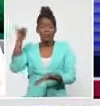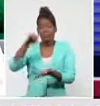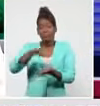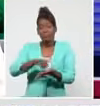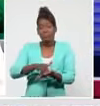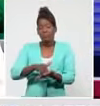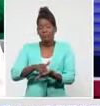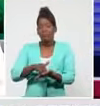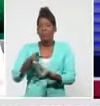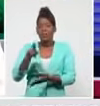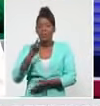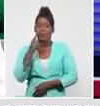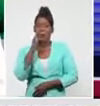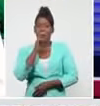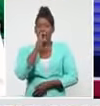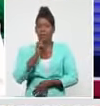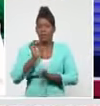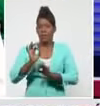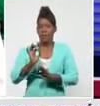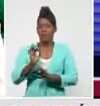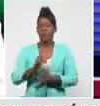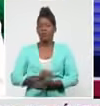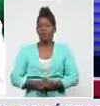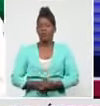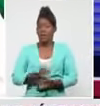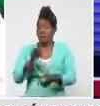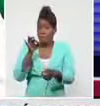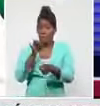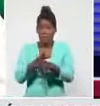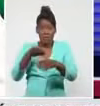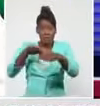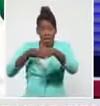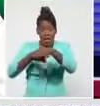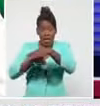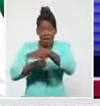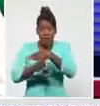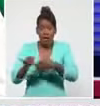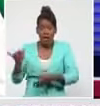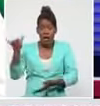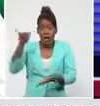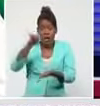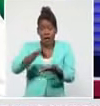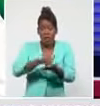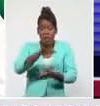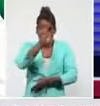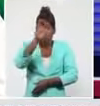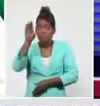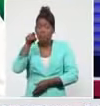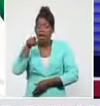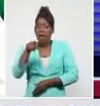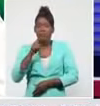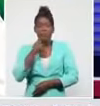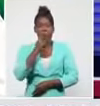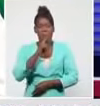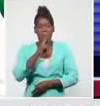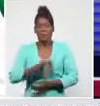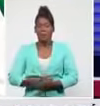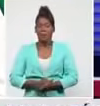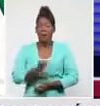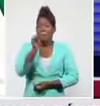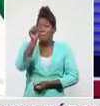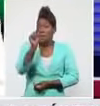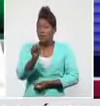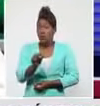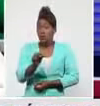arriba. Estamos hablando del importado, el importado ya es un caso confirmado. Los importados de nuestro país,